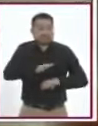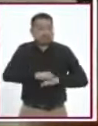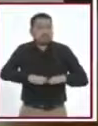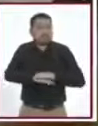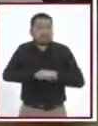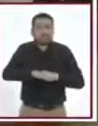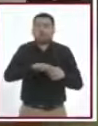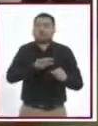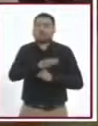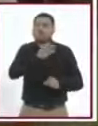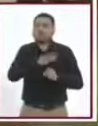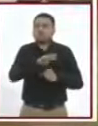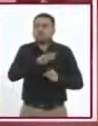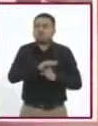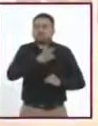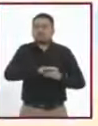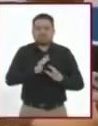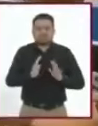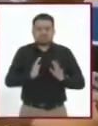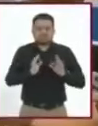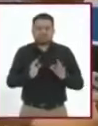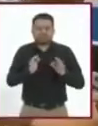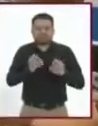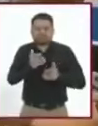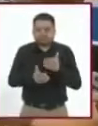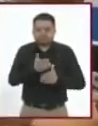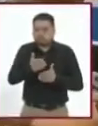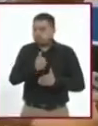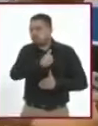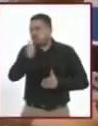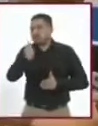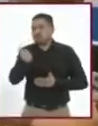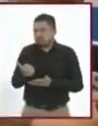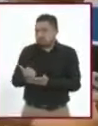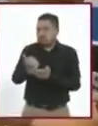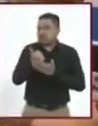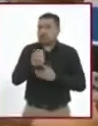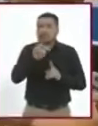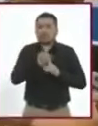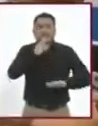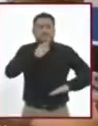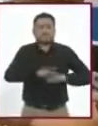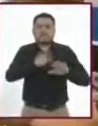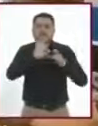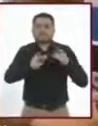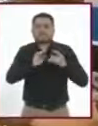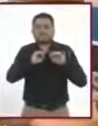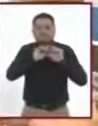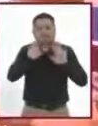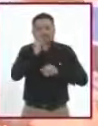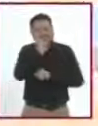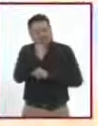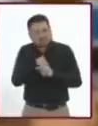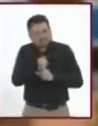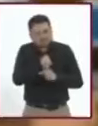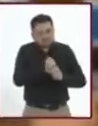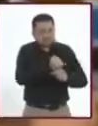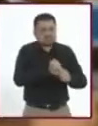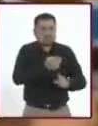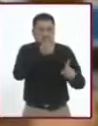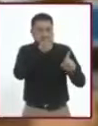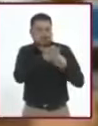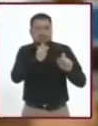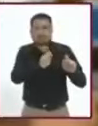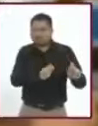de las cuales se van a derivar otras que nos ayudarán a obtener más detalles de la investigación. Esto fue